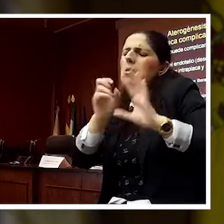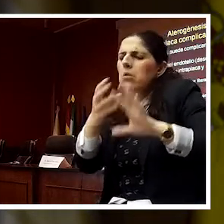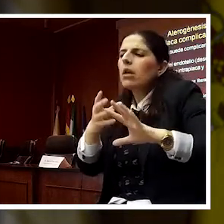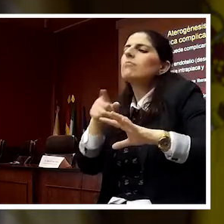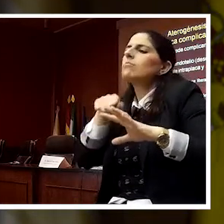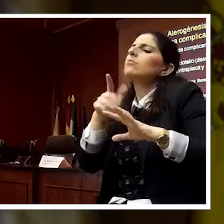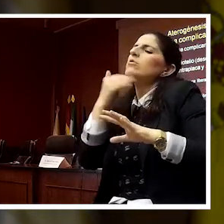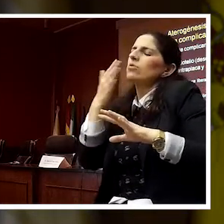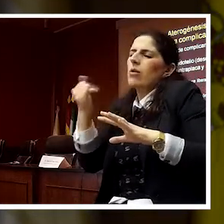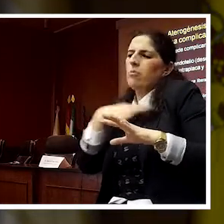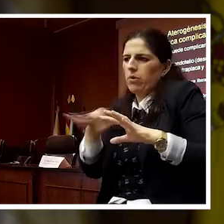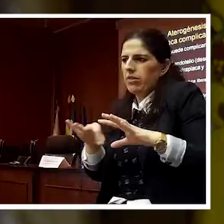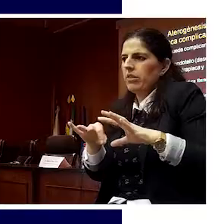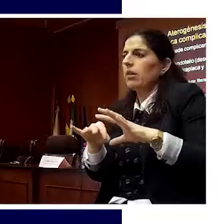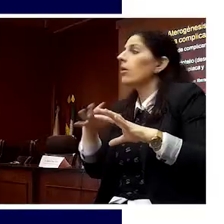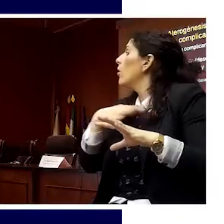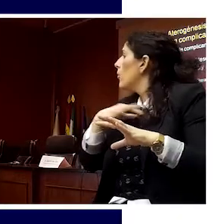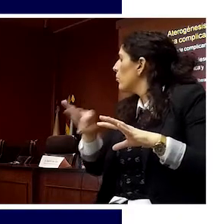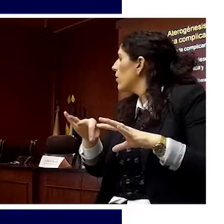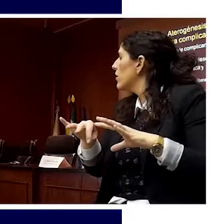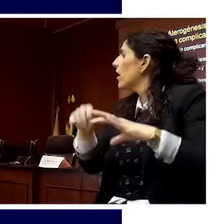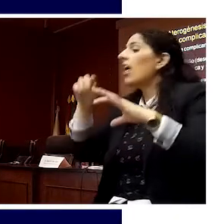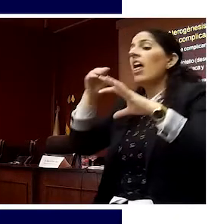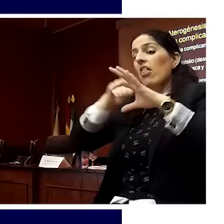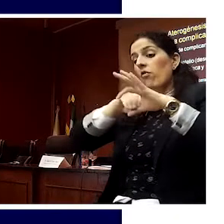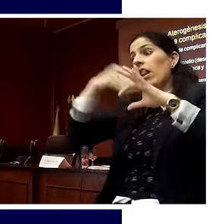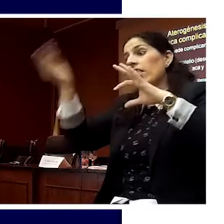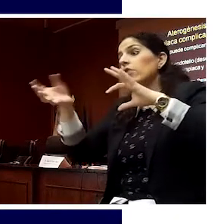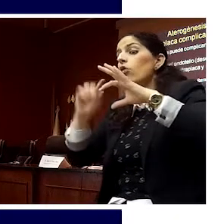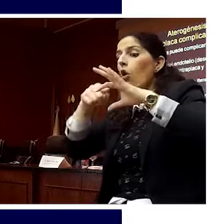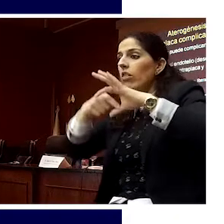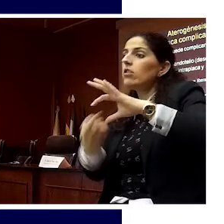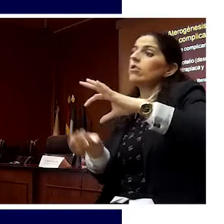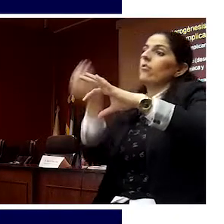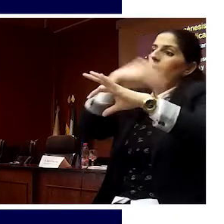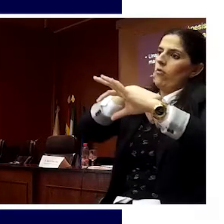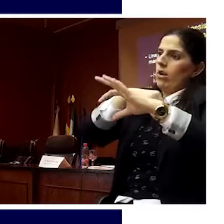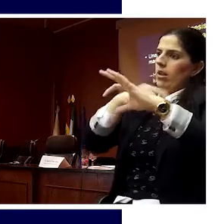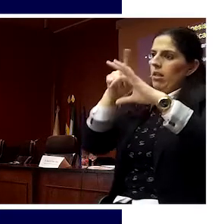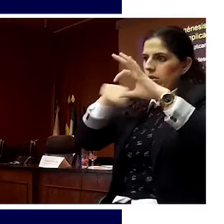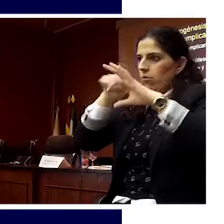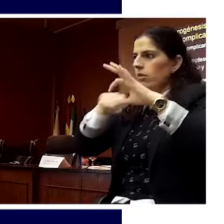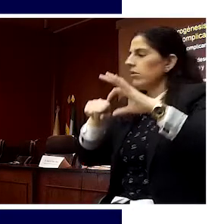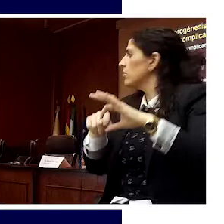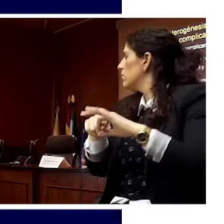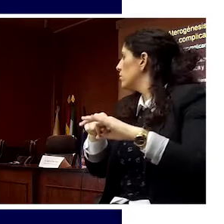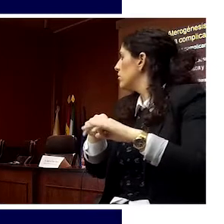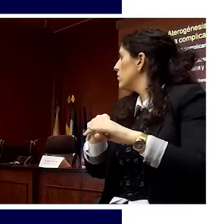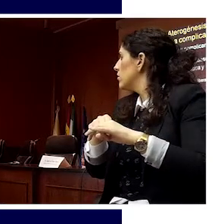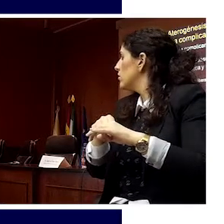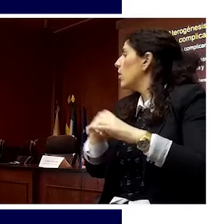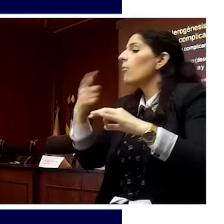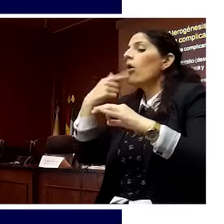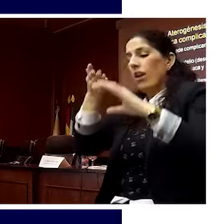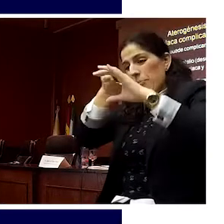formas, de fuera adentro y de dentro afuera. De fuera adentro por una injuria del